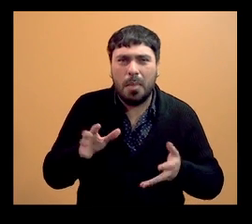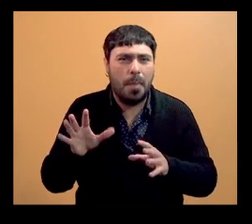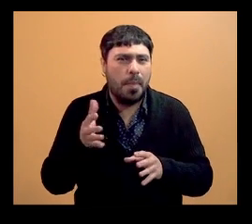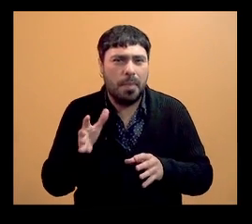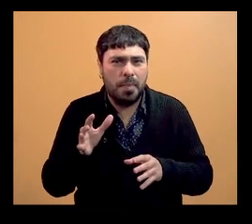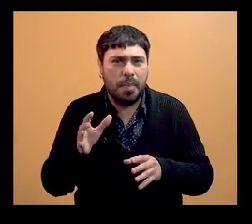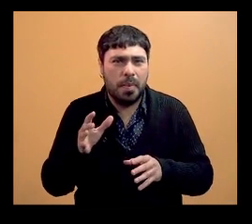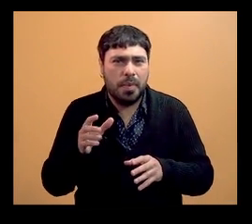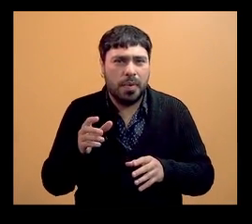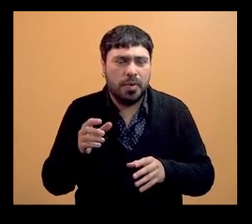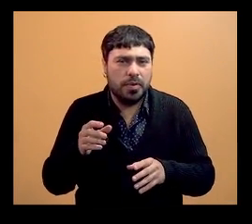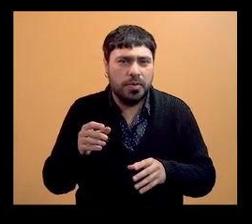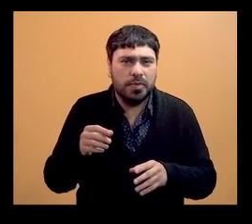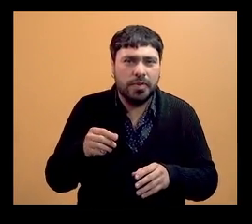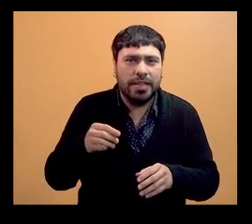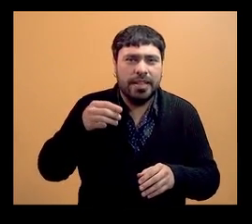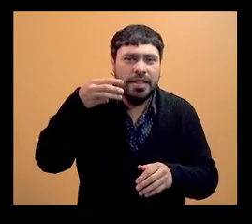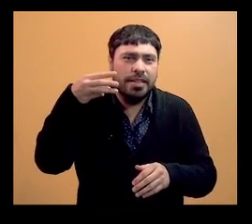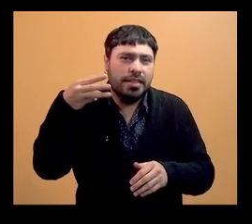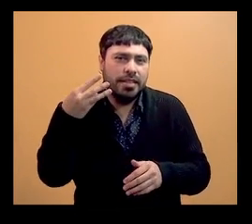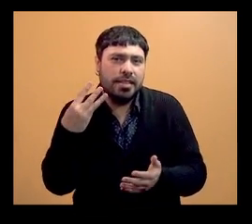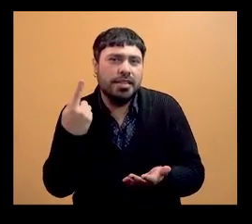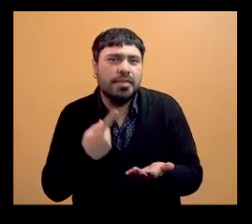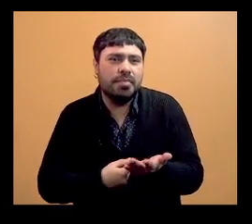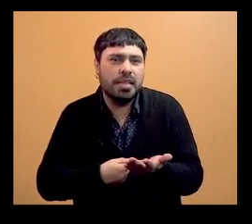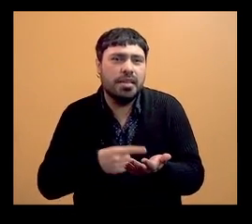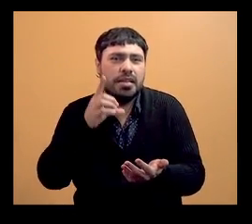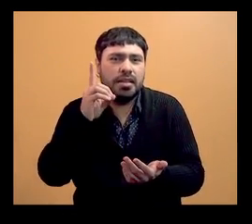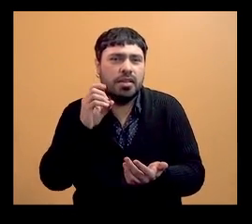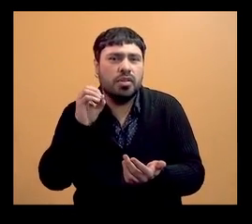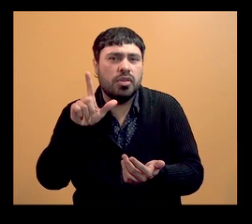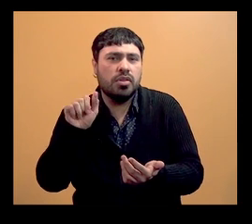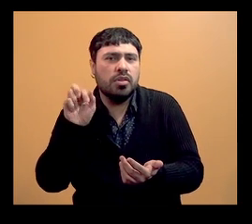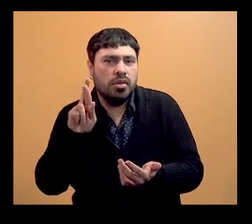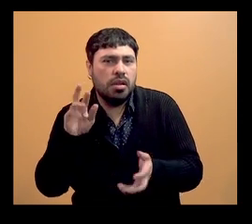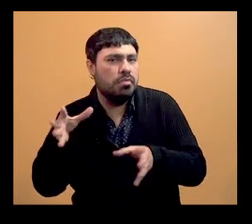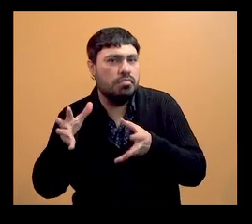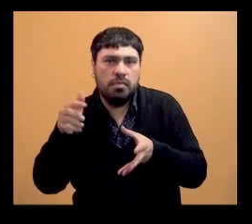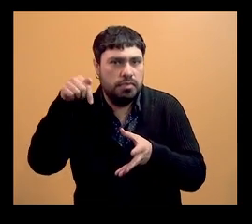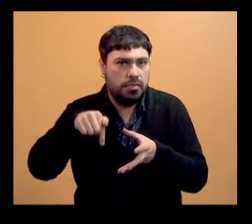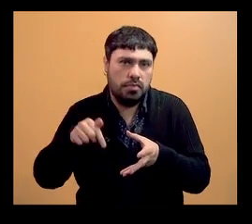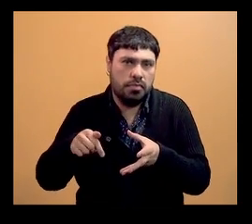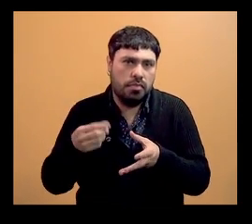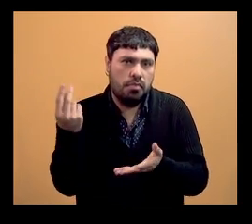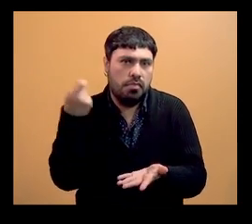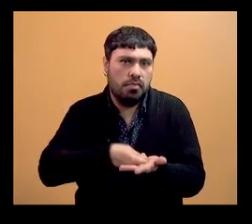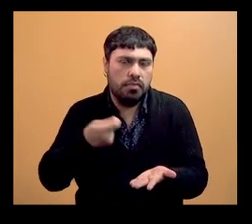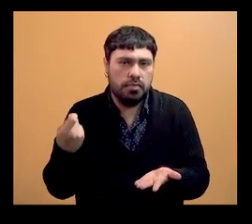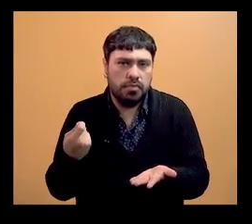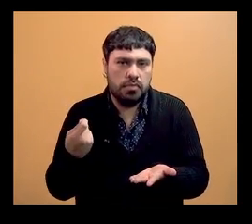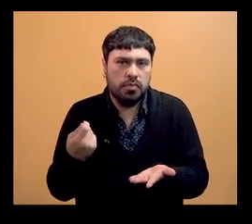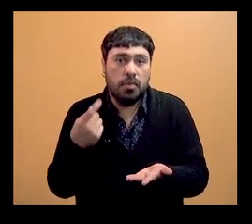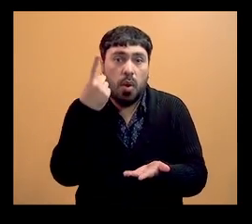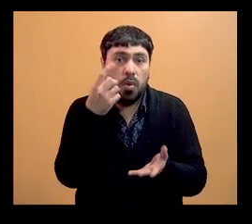a alrededor de $3,000. Y hay muchos otros actores, incluyendo Rocket Lab y otras empresas que se me quedaron fuera de esta comparativa por